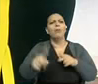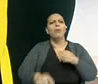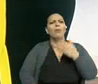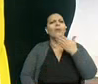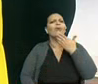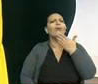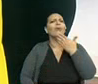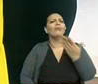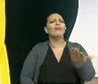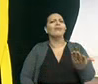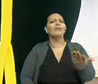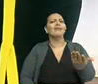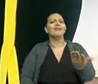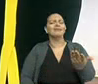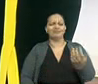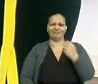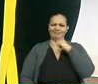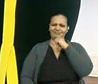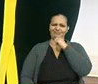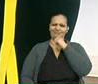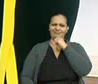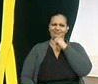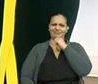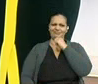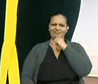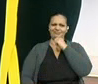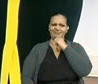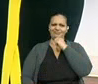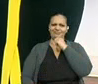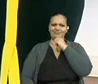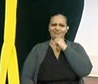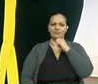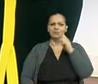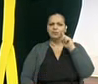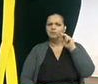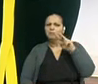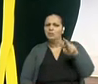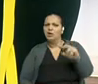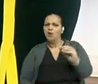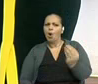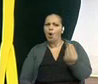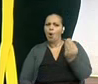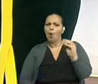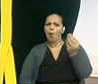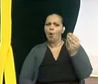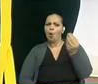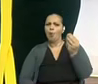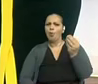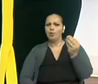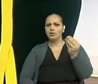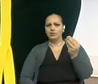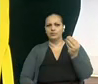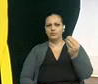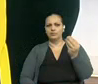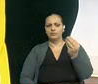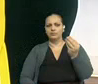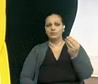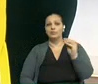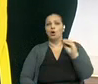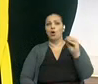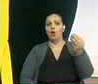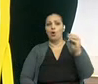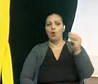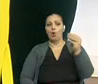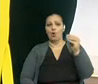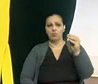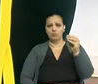haber la seguridad. ¿Y cómo se escapó este muchacho? Se lo ve un joven con 34 años, sí, más años que